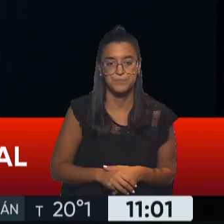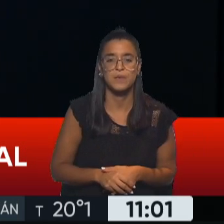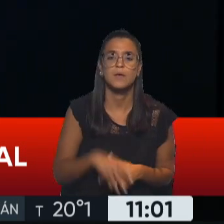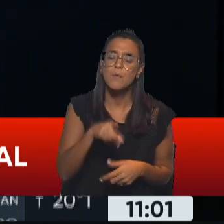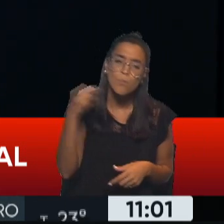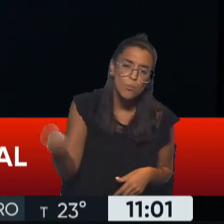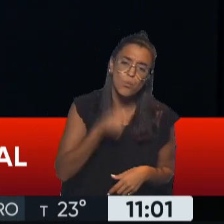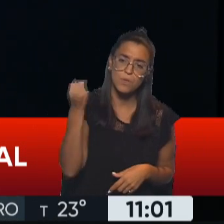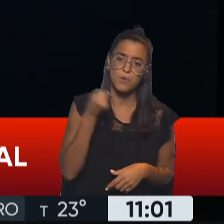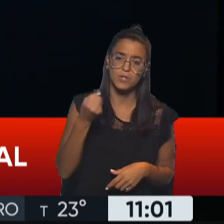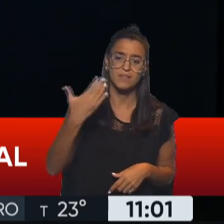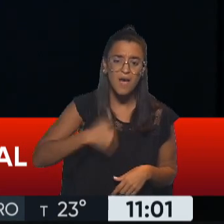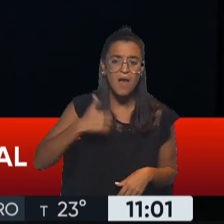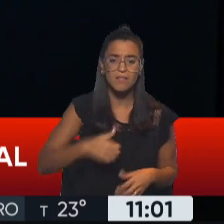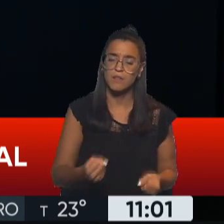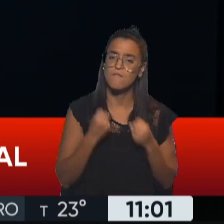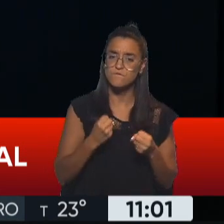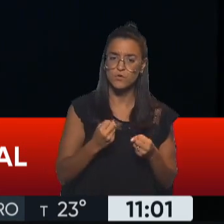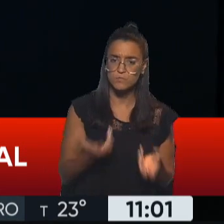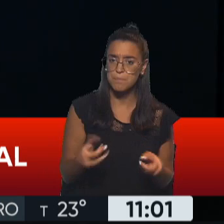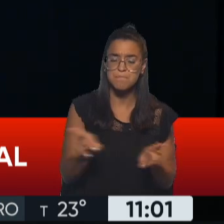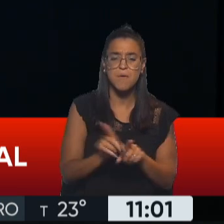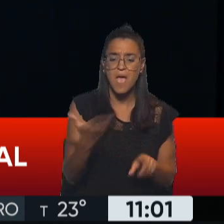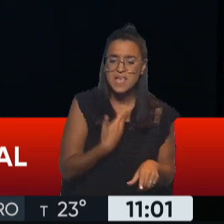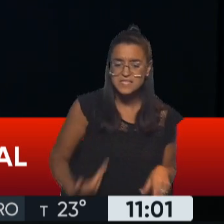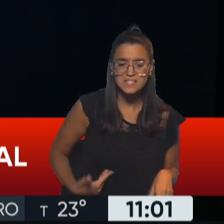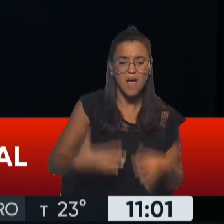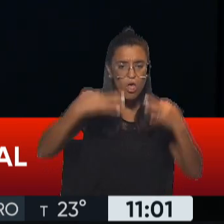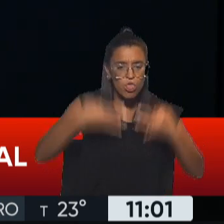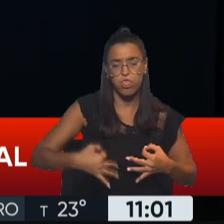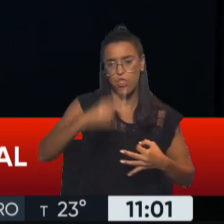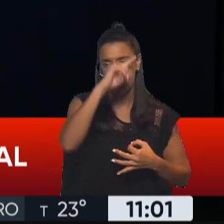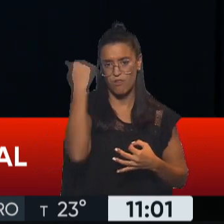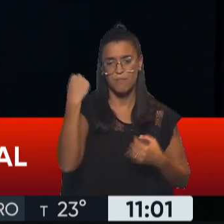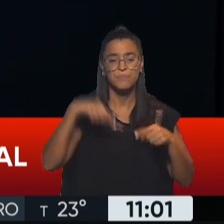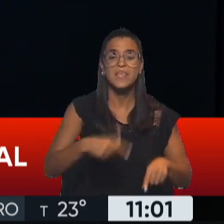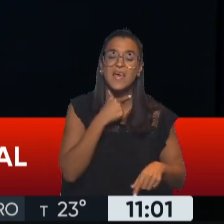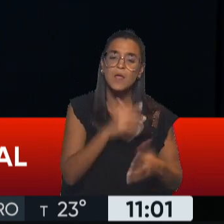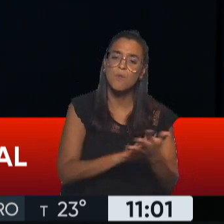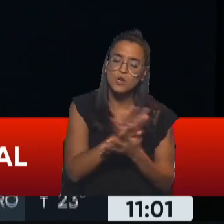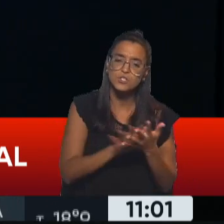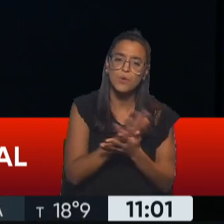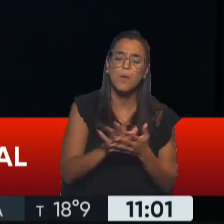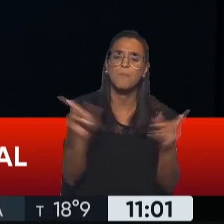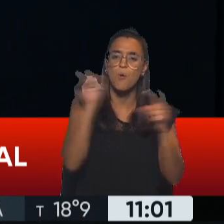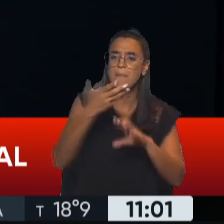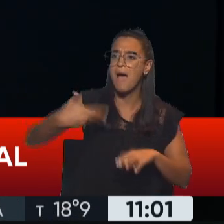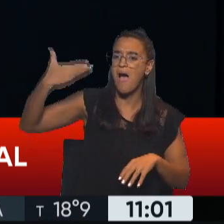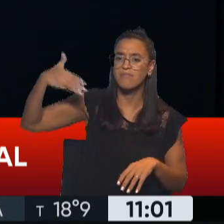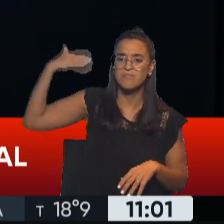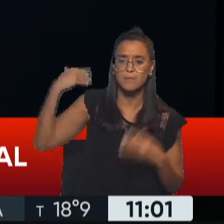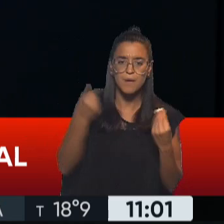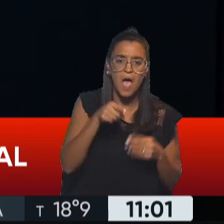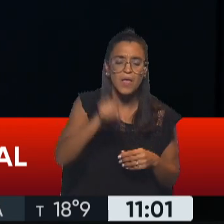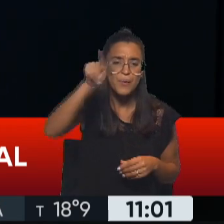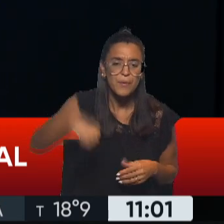muy importante que la Argentina se fortalezca como Estado-nación si realmente queremos resolver problemas del pasado y